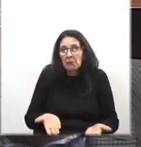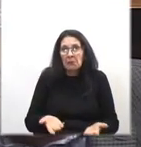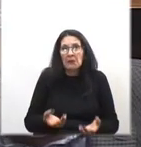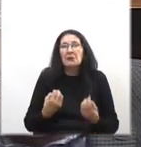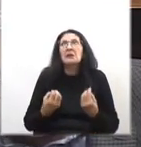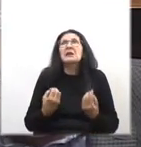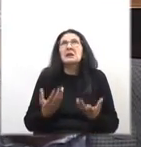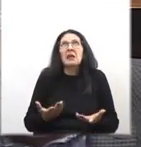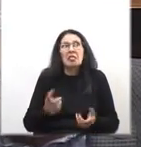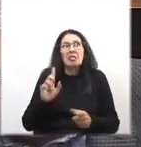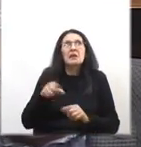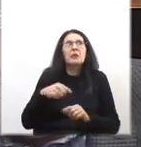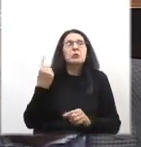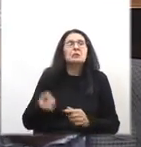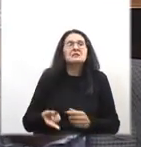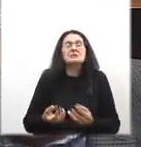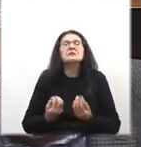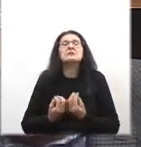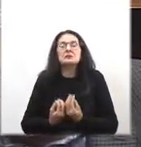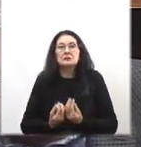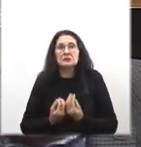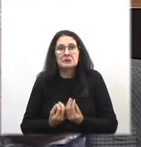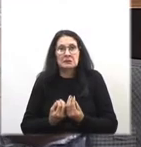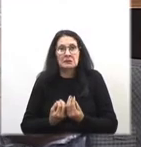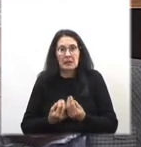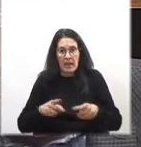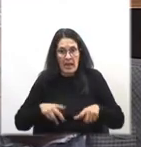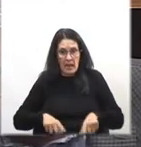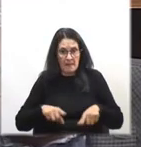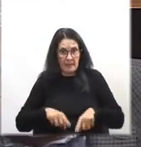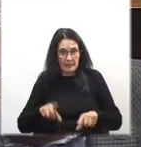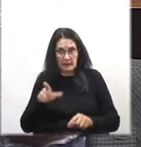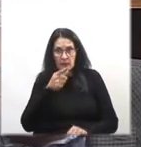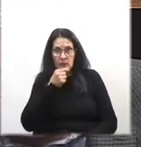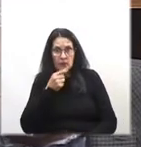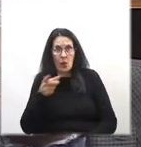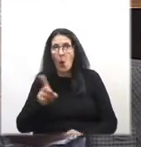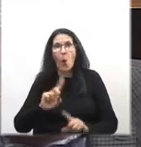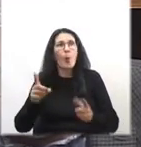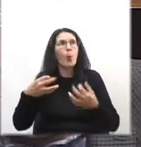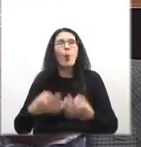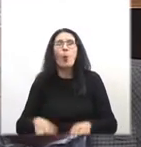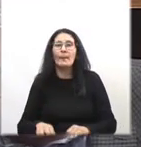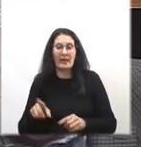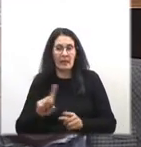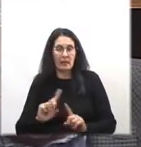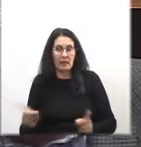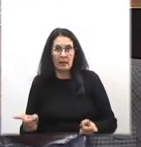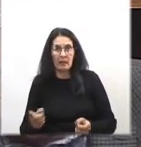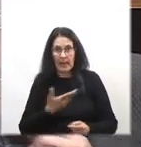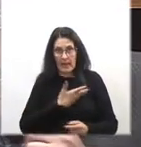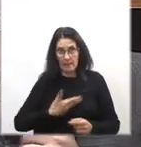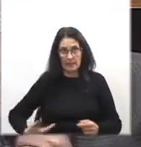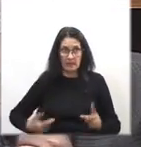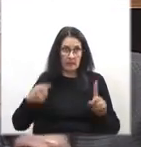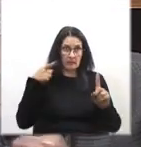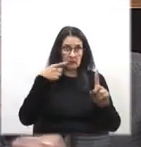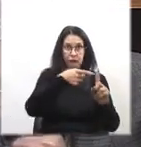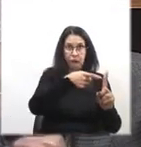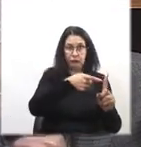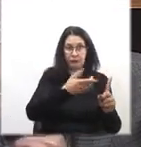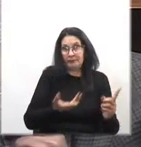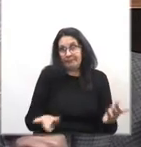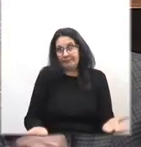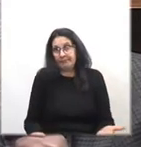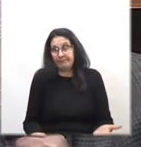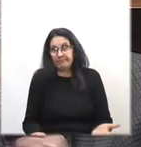¿Quién queda para cuestionar si no es el ministro del Interior por ese incumplimiento? El presidente de la República, nadie